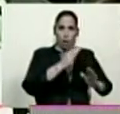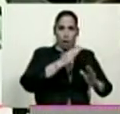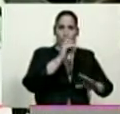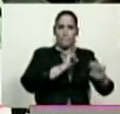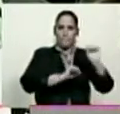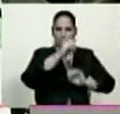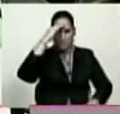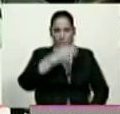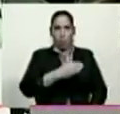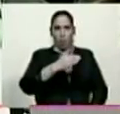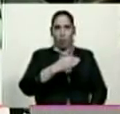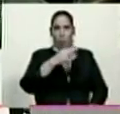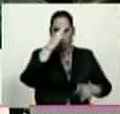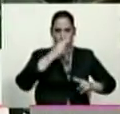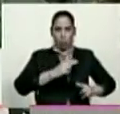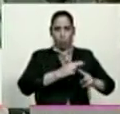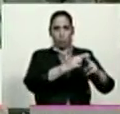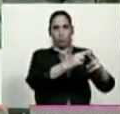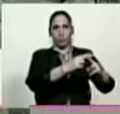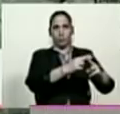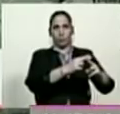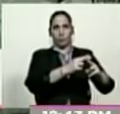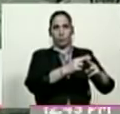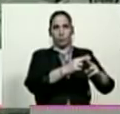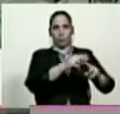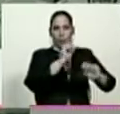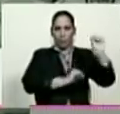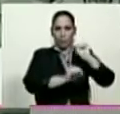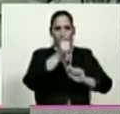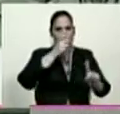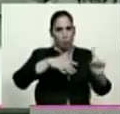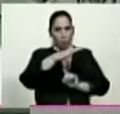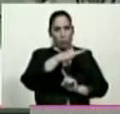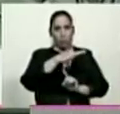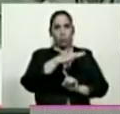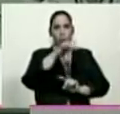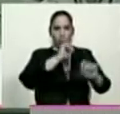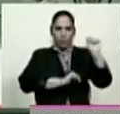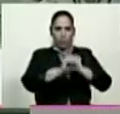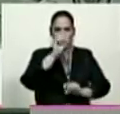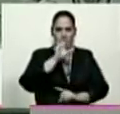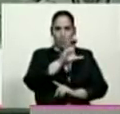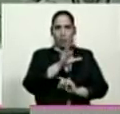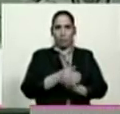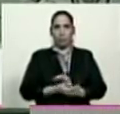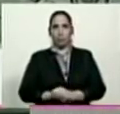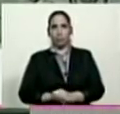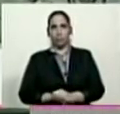honor militar, para defender al pueblo, para defender a la patria,